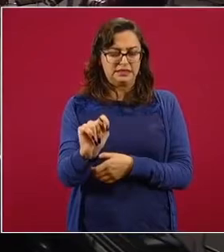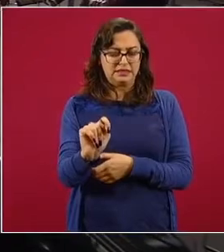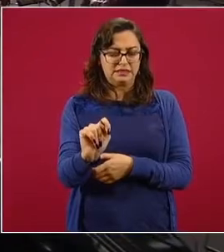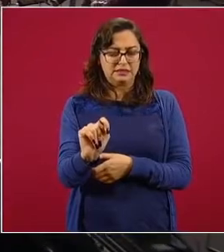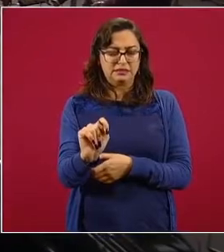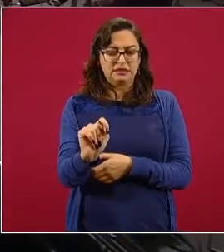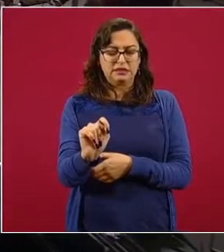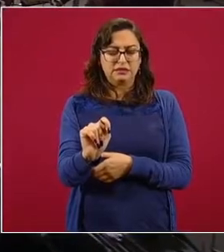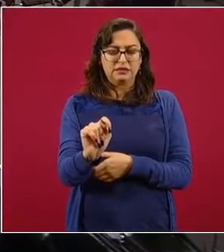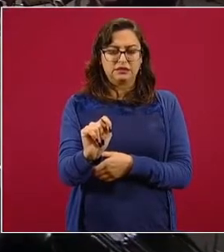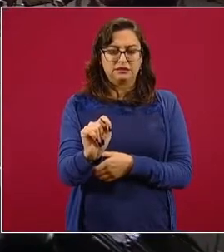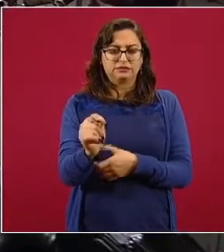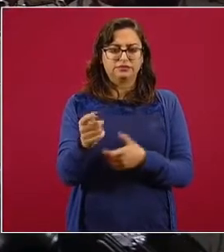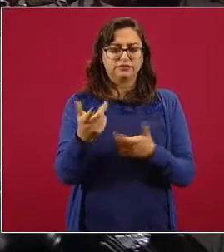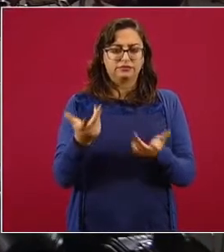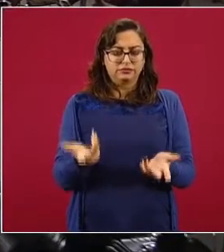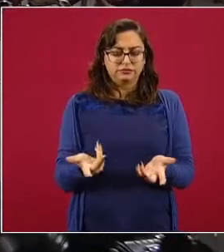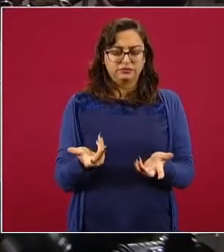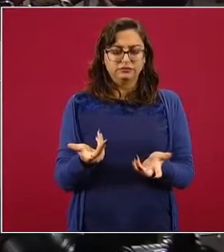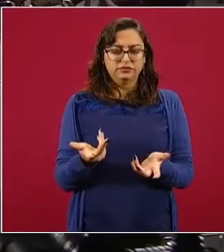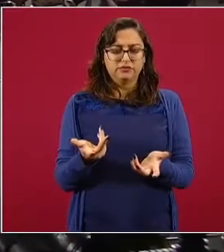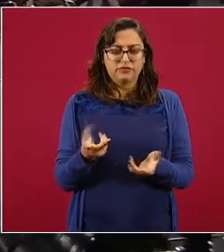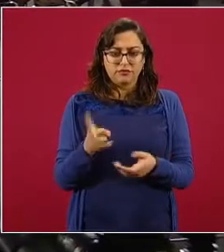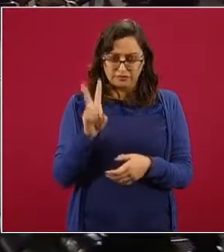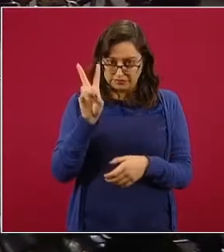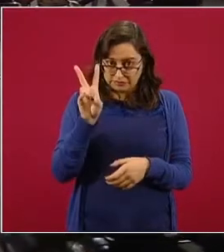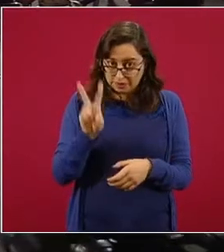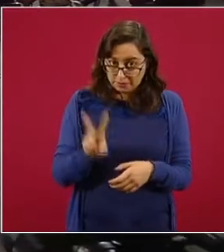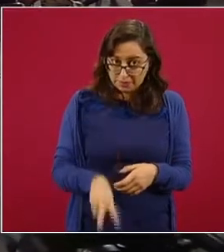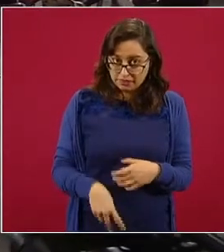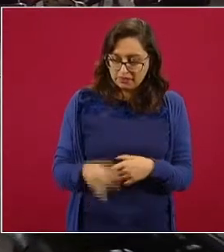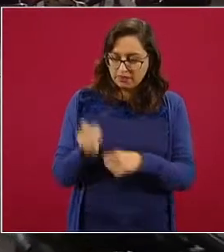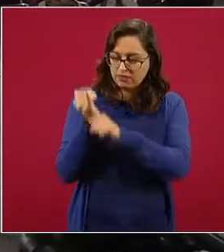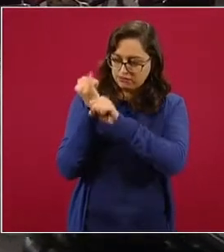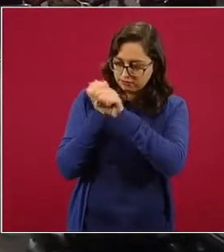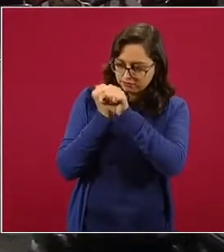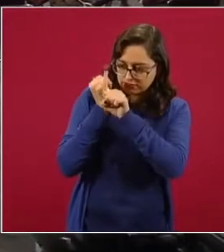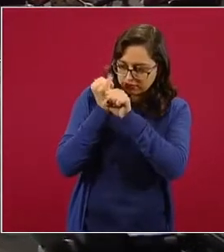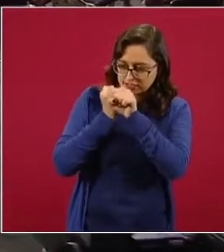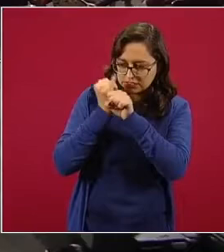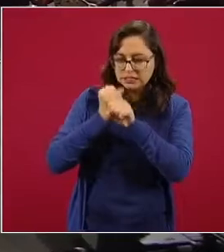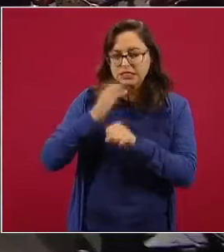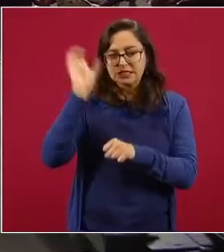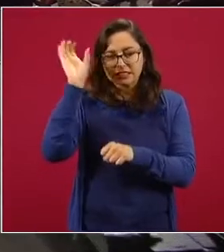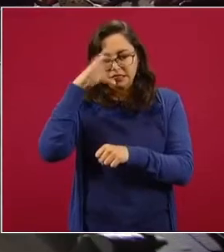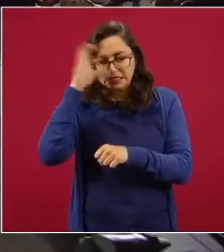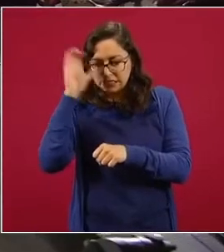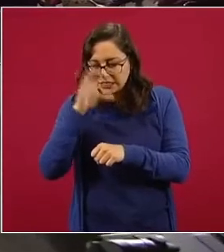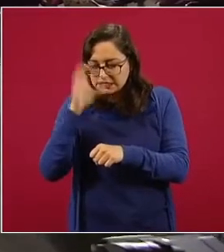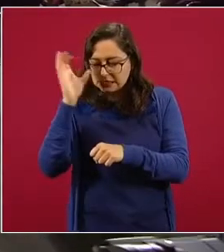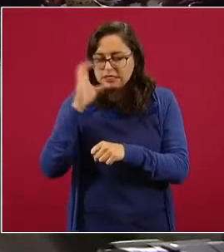los que funcionaban en beneficio de investigadores, de científicos,